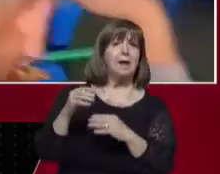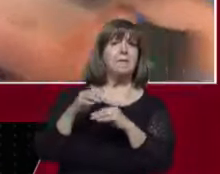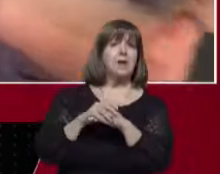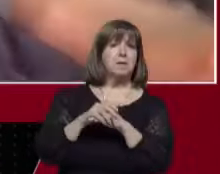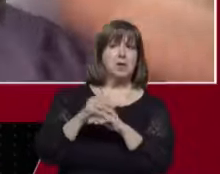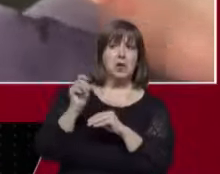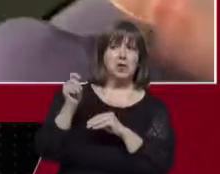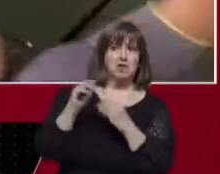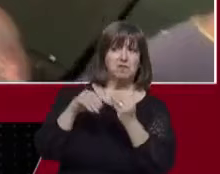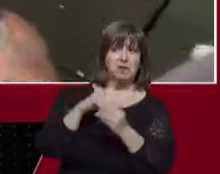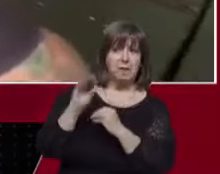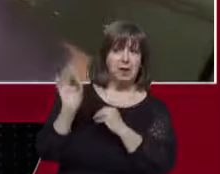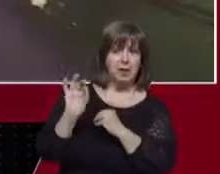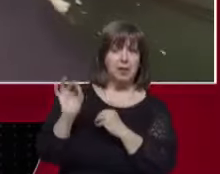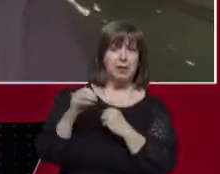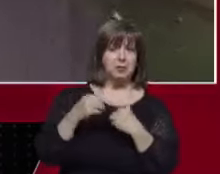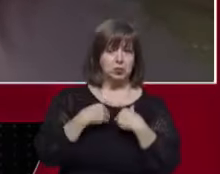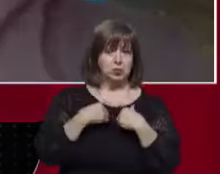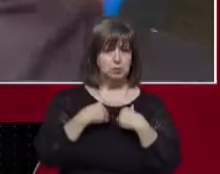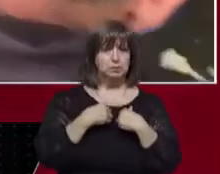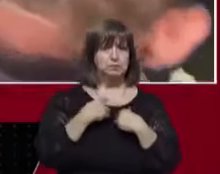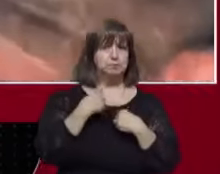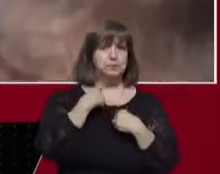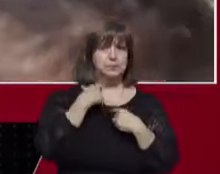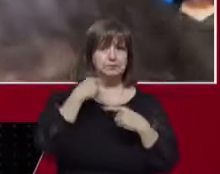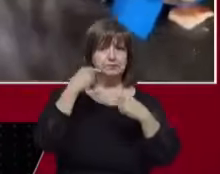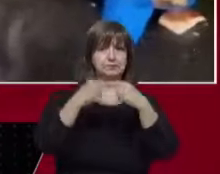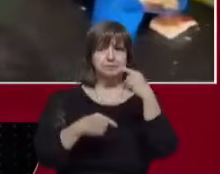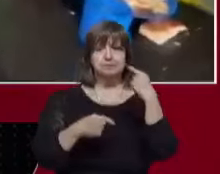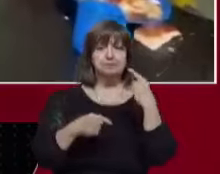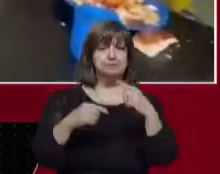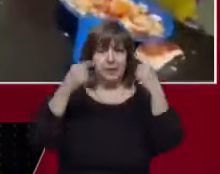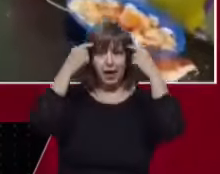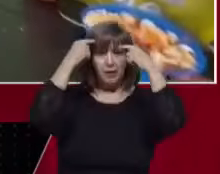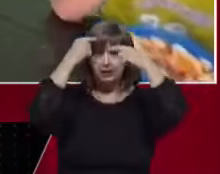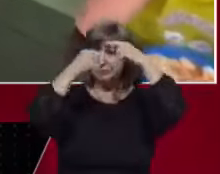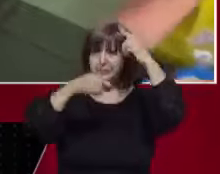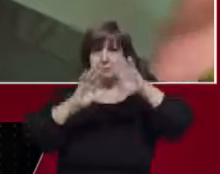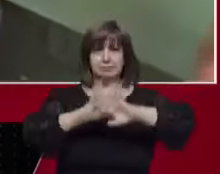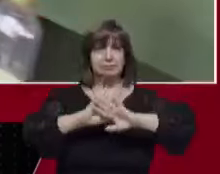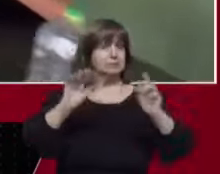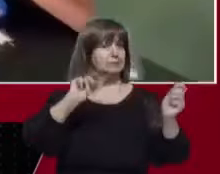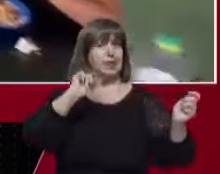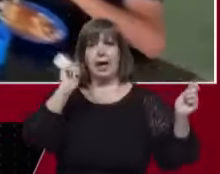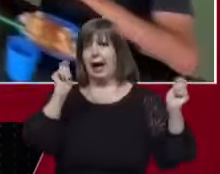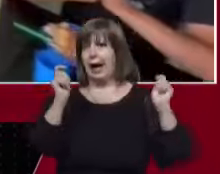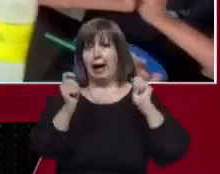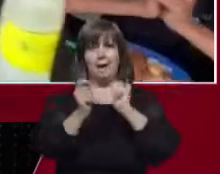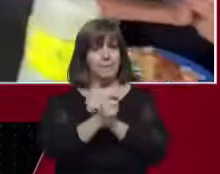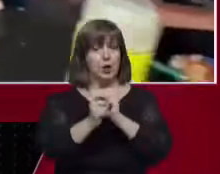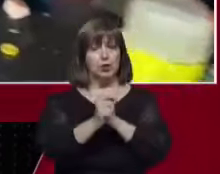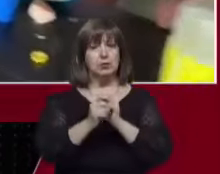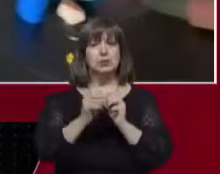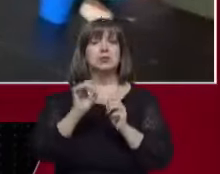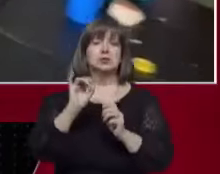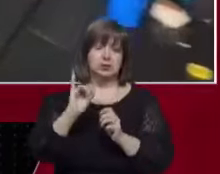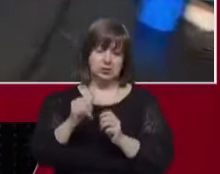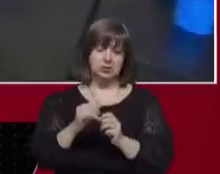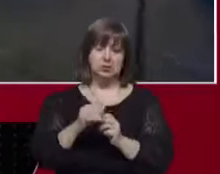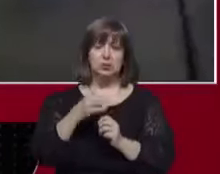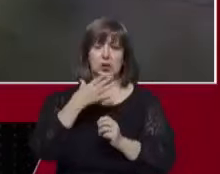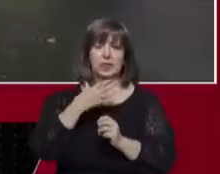de Dios. Ha sido un cambio impresionante tu vida. Sí, solamente eso lo puede hacer Dios, eso lo hace el